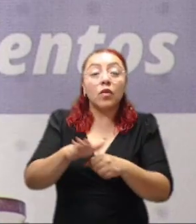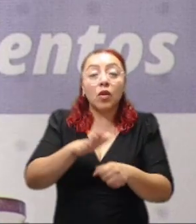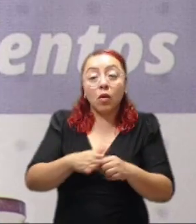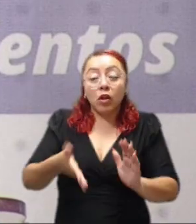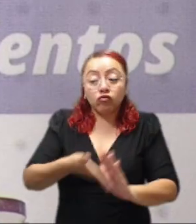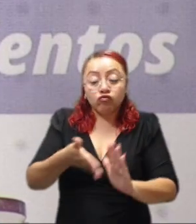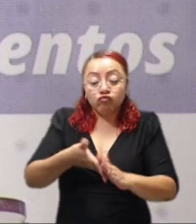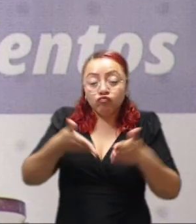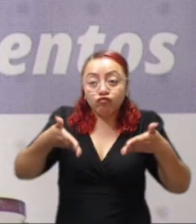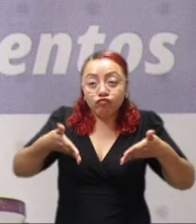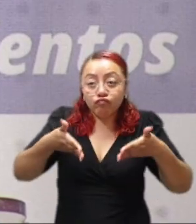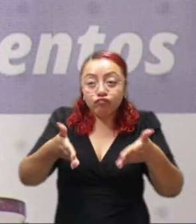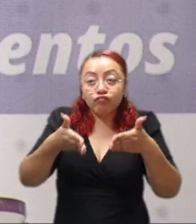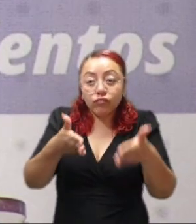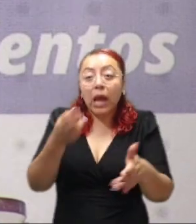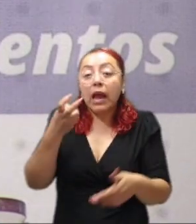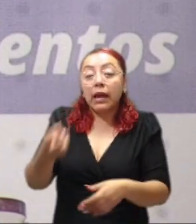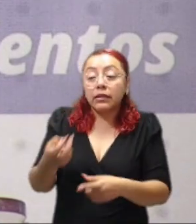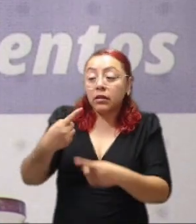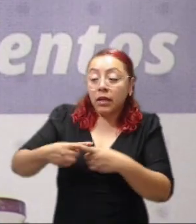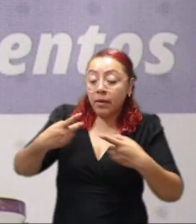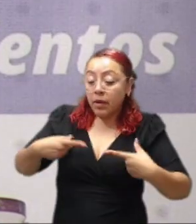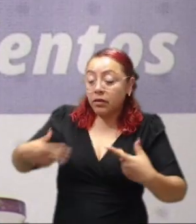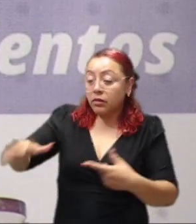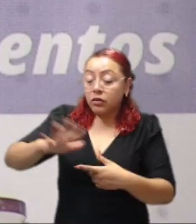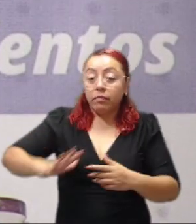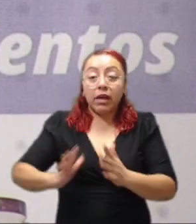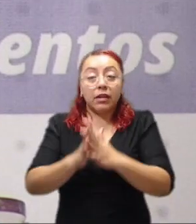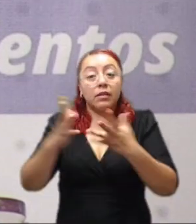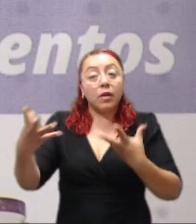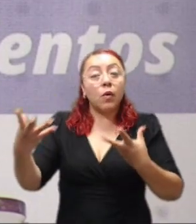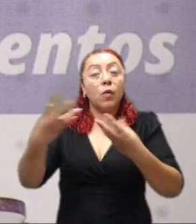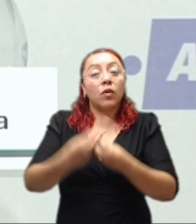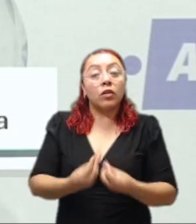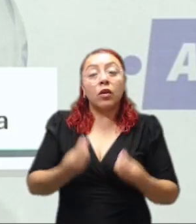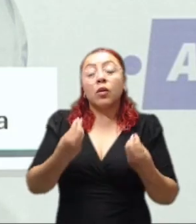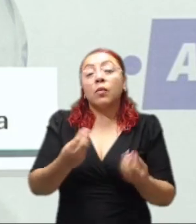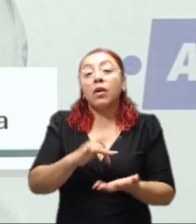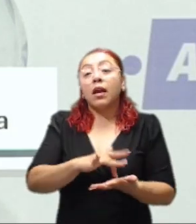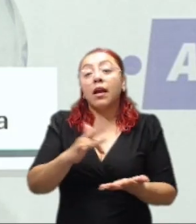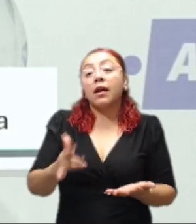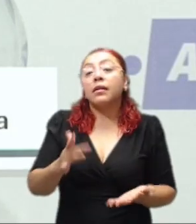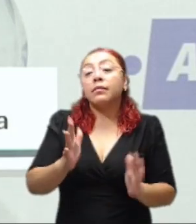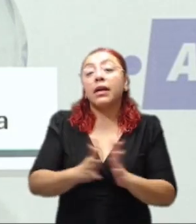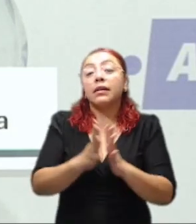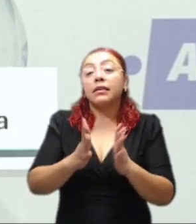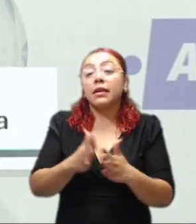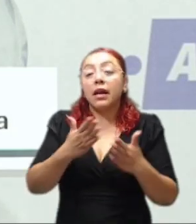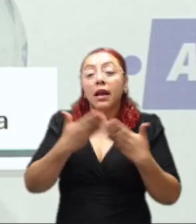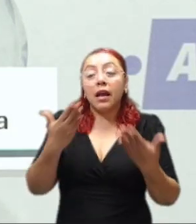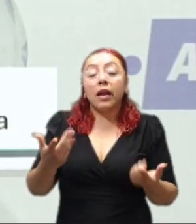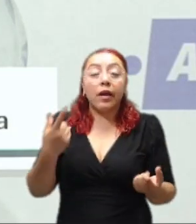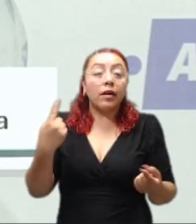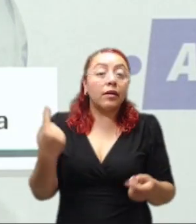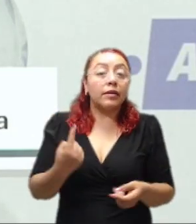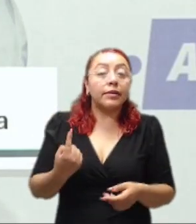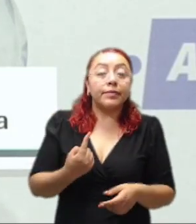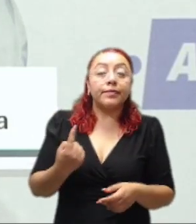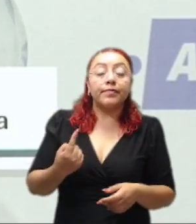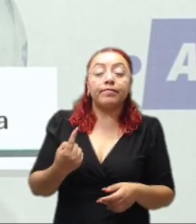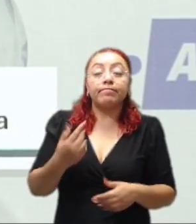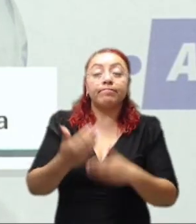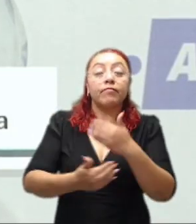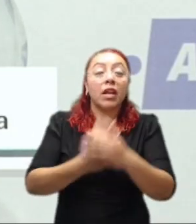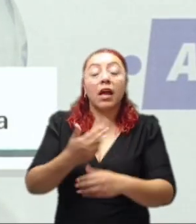con la participación ciudadana de ahí depende de todo muchas gracias por su participación a continuación pasaremos al segundo